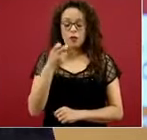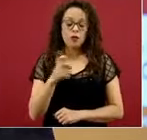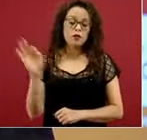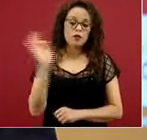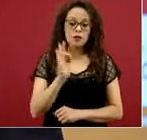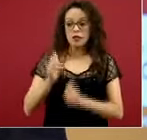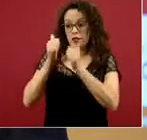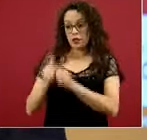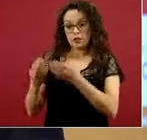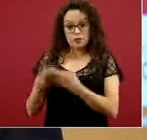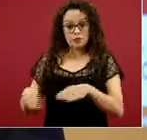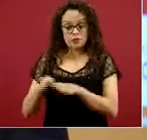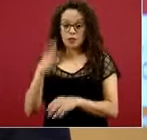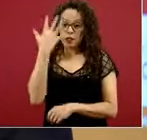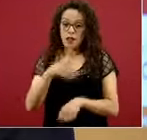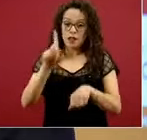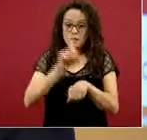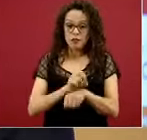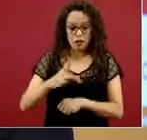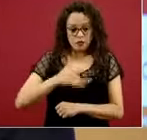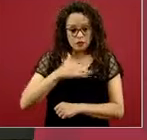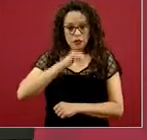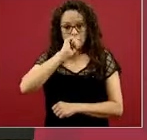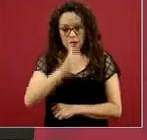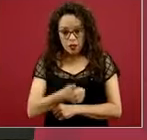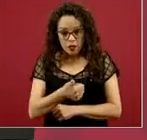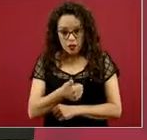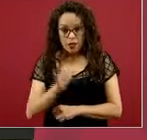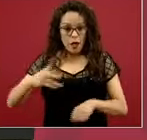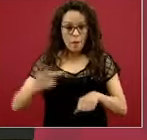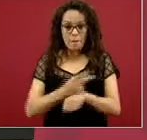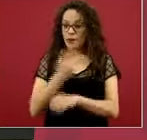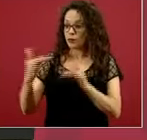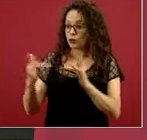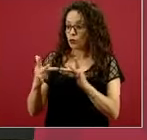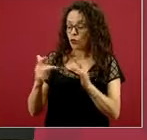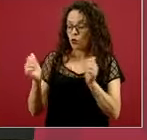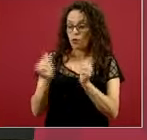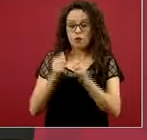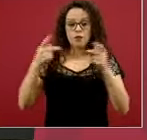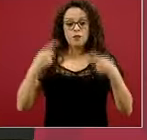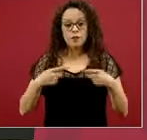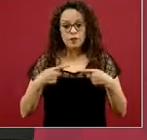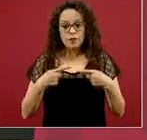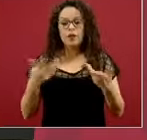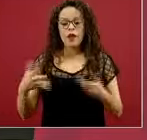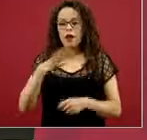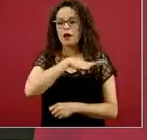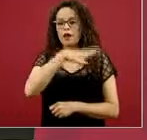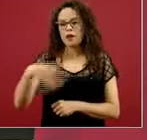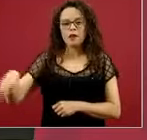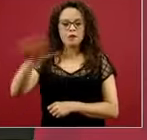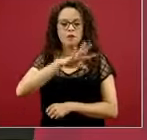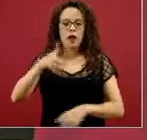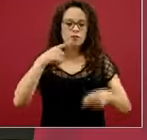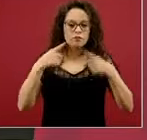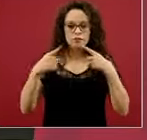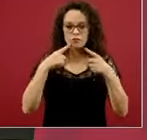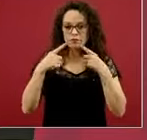al menos 10 días sin síntomas después del contacto, digamos que ha habido un consenso general de que después de 10 días